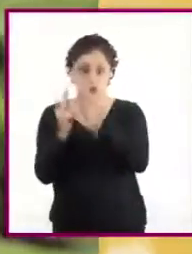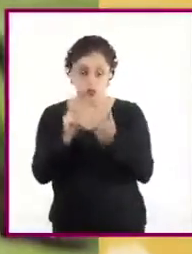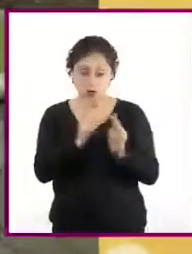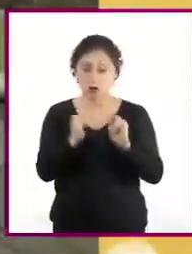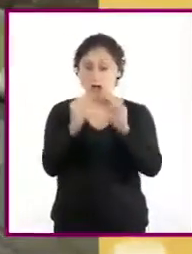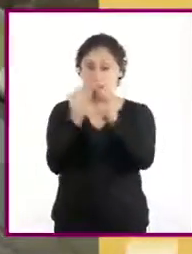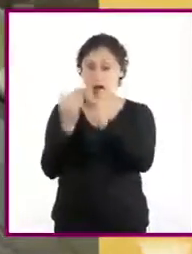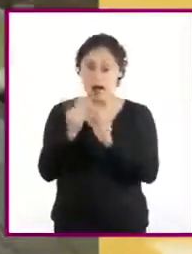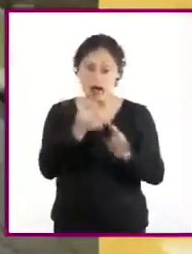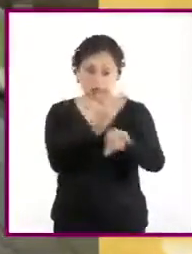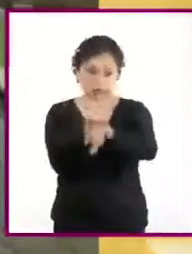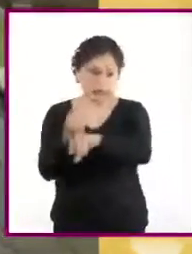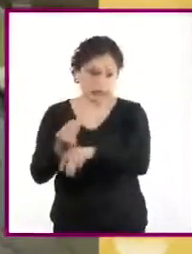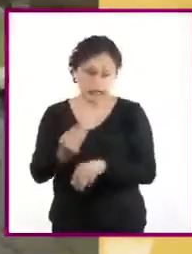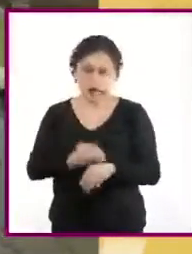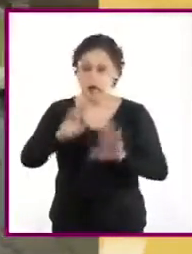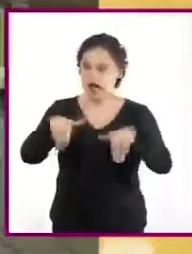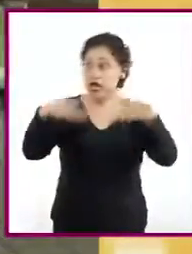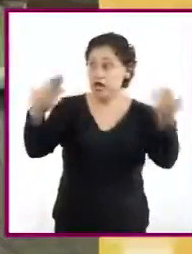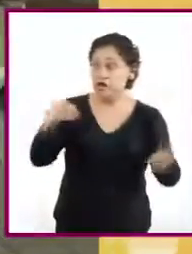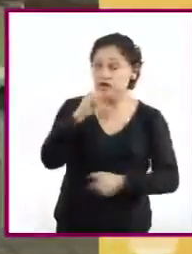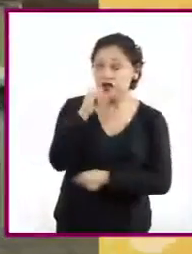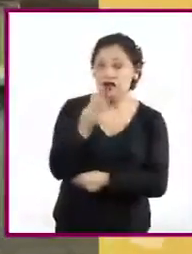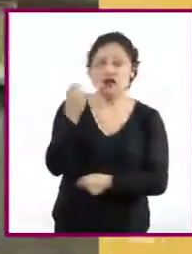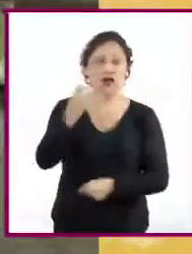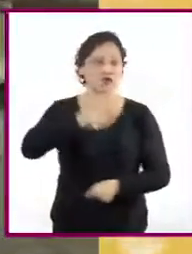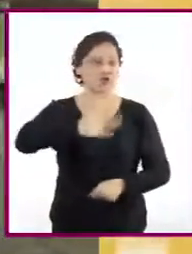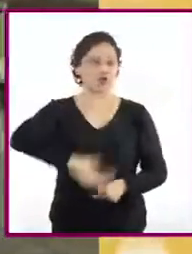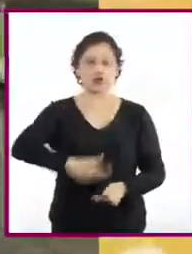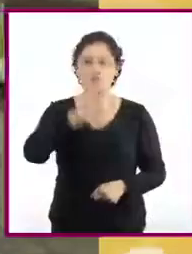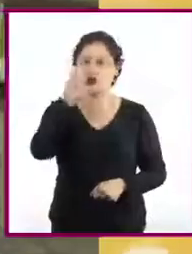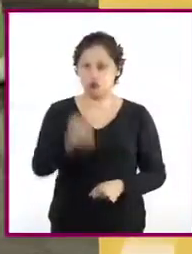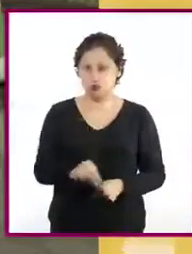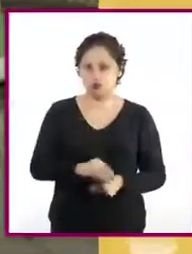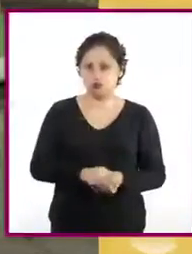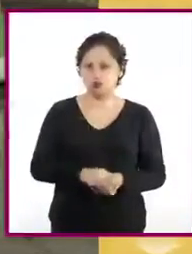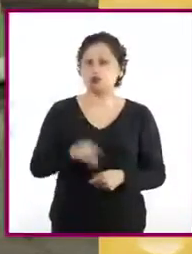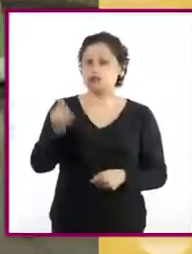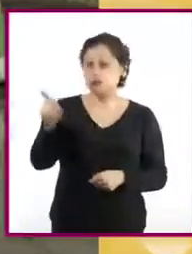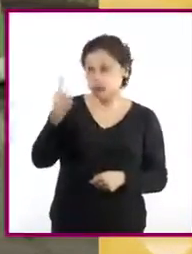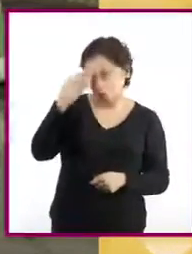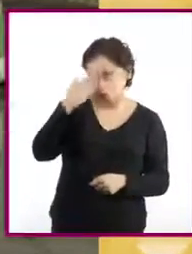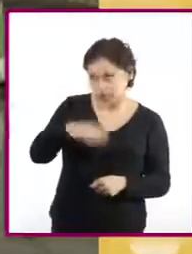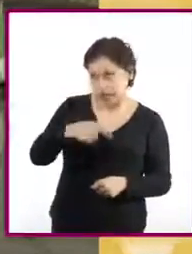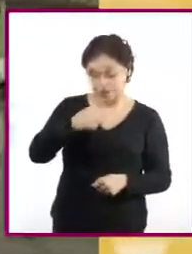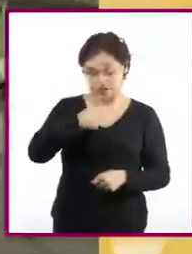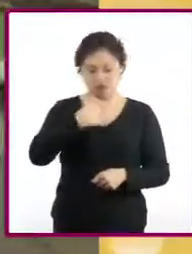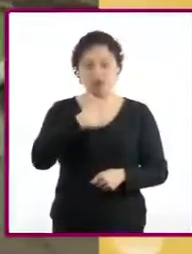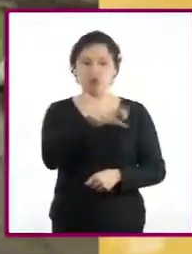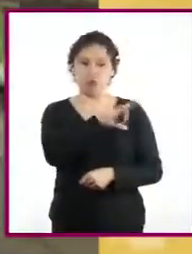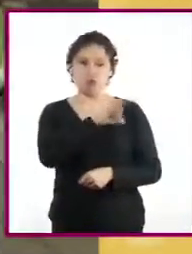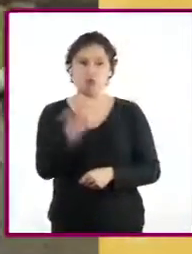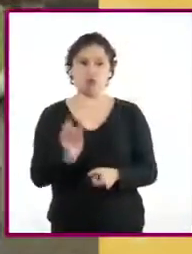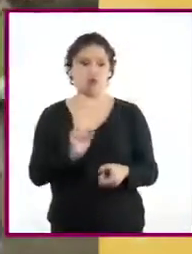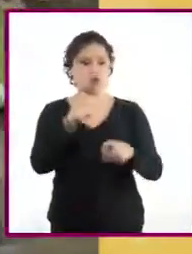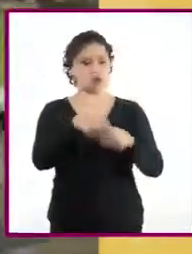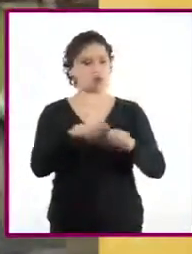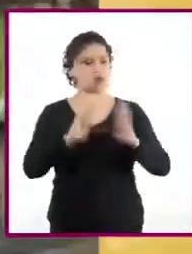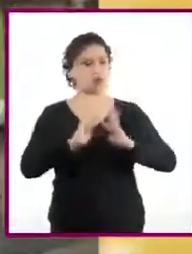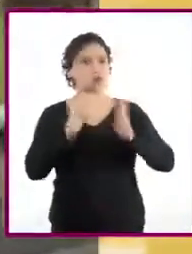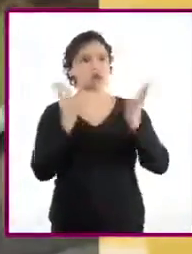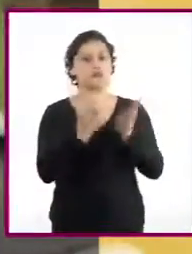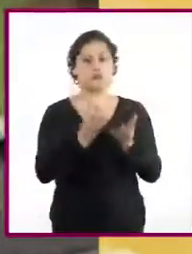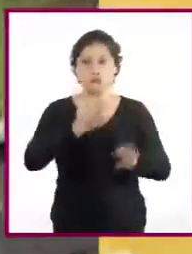es injusto. Además, para tu información, tengo derecho a asociarme y a expresar mis ideas, ¿eh? Eso de los derechos es